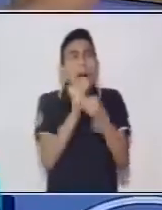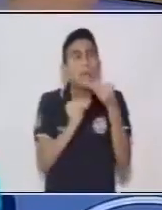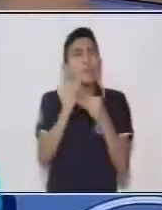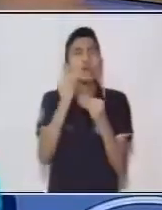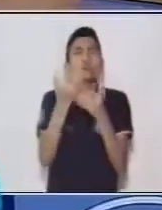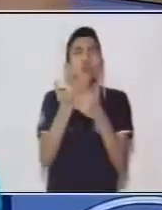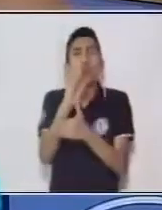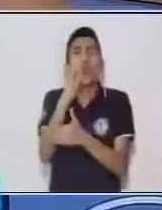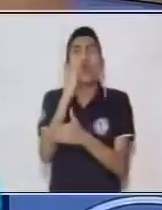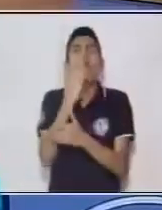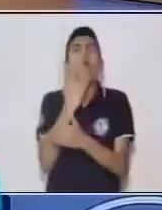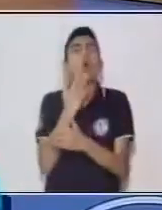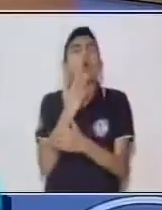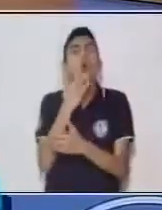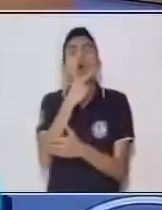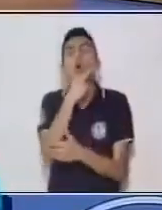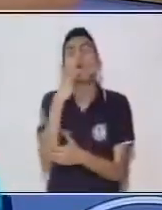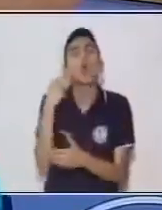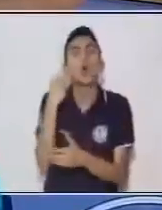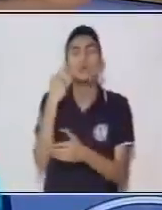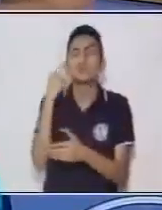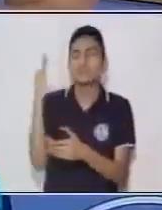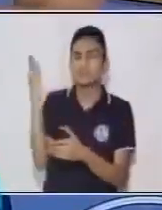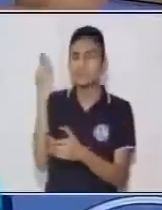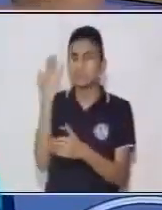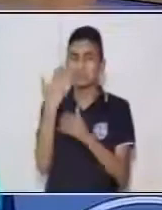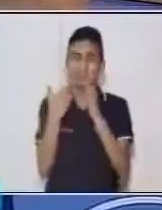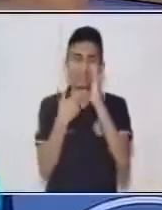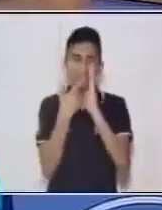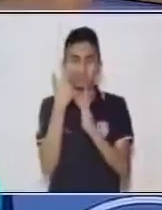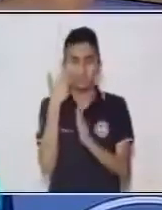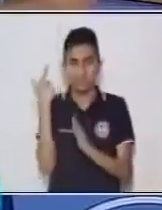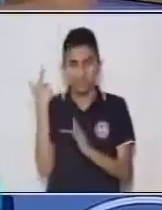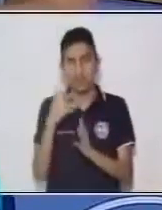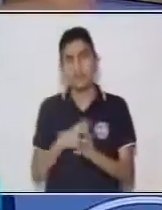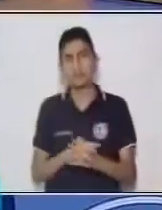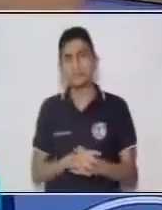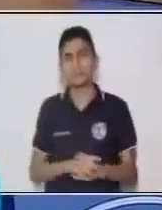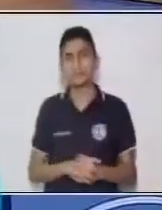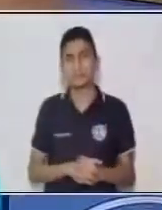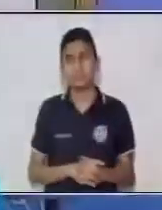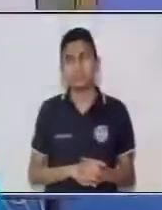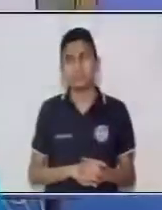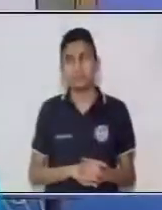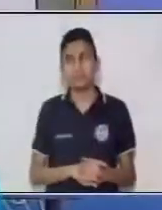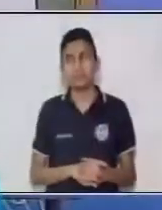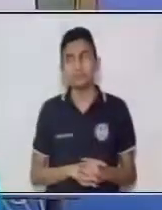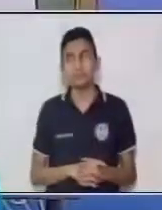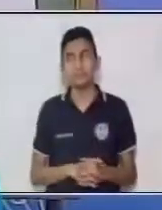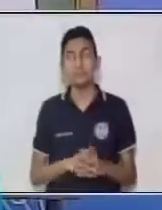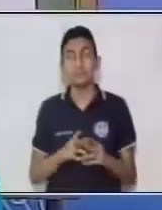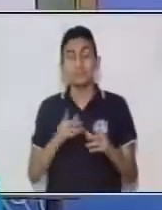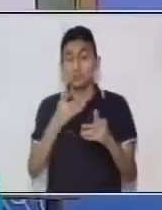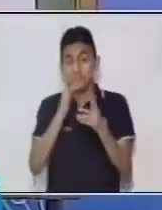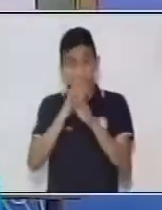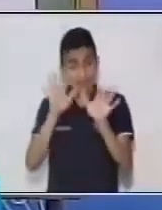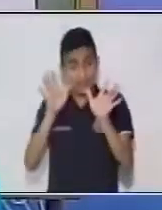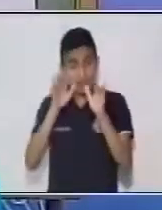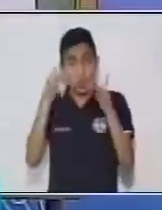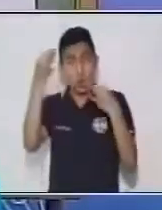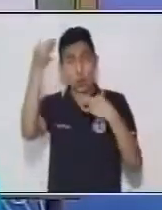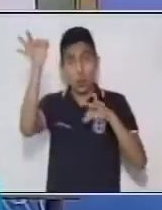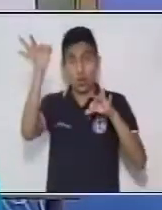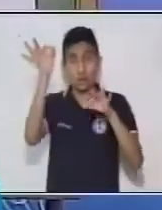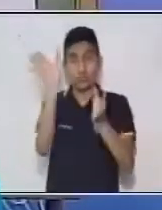mitad, voy a establecer aquí un doblez como una línea recta, y luego voy a tomar mi